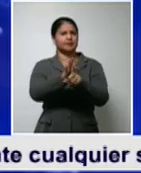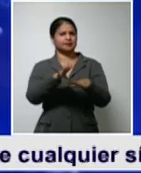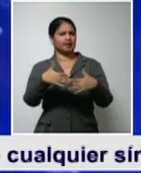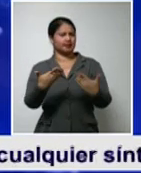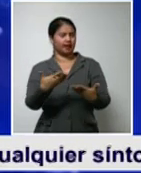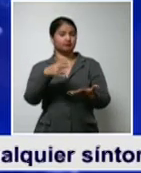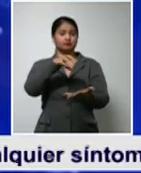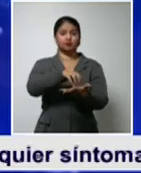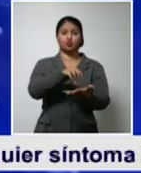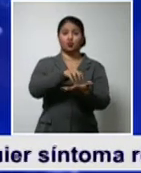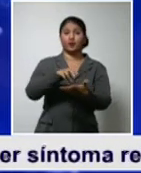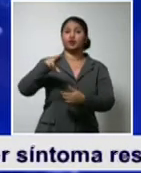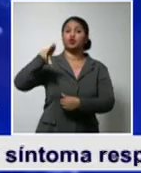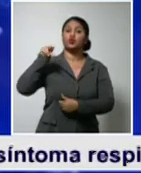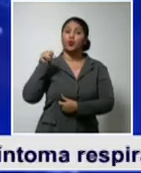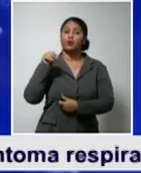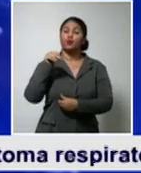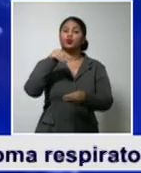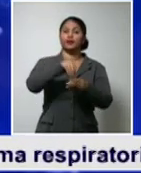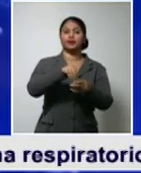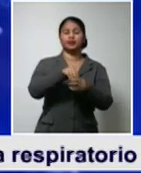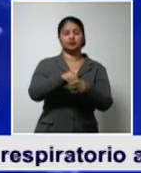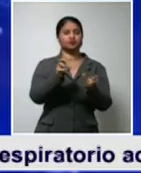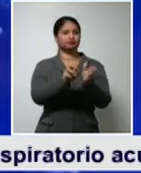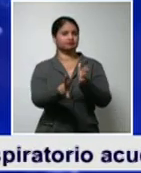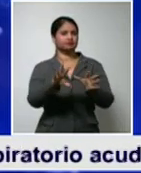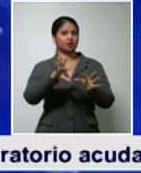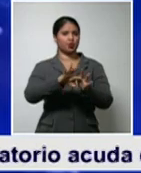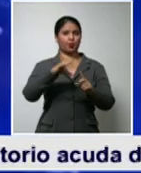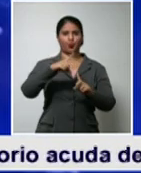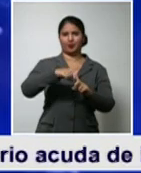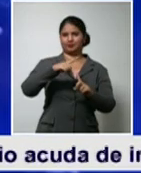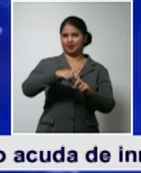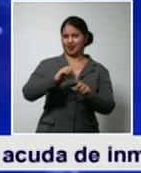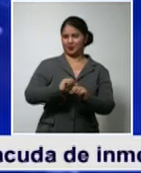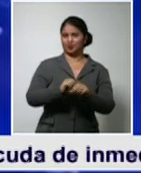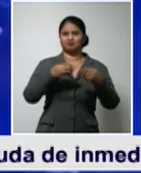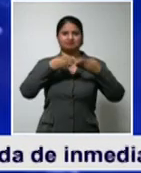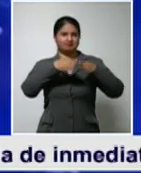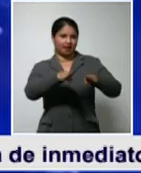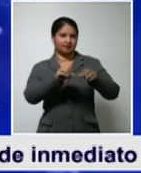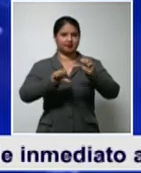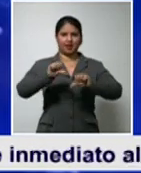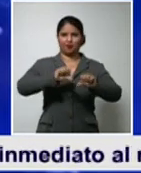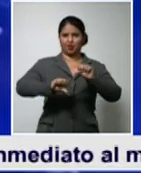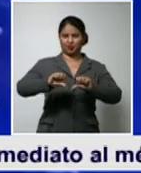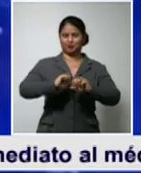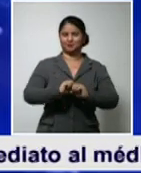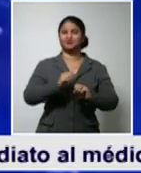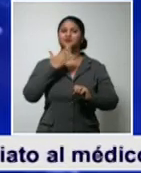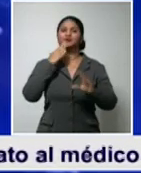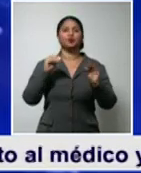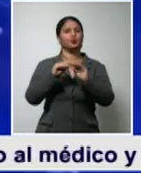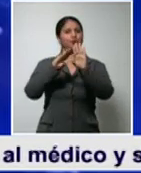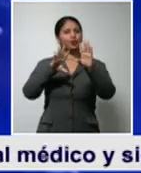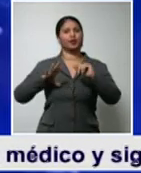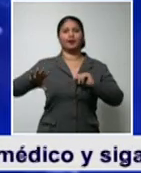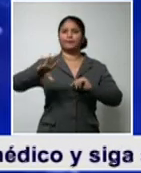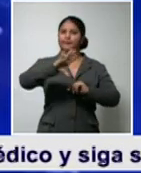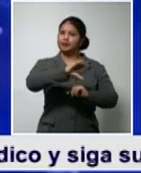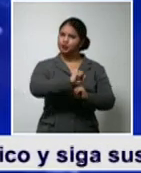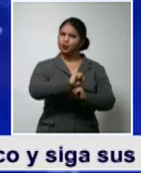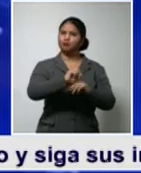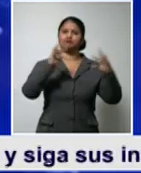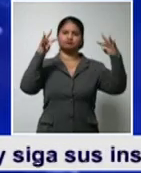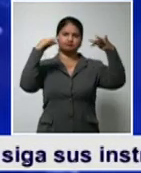provincia de Guantánamo en este domingo. Así es, Pepe. Buenos días a ti, al equipo que nos acompaña, a la intérprete y a todas las